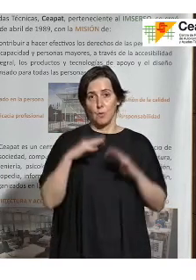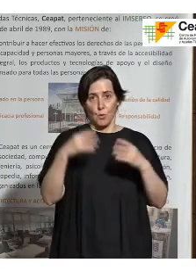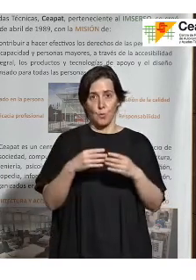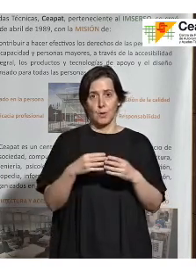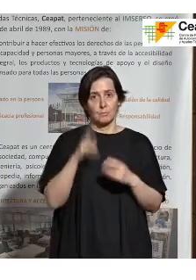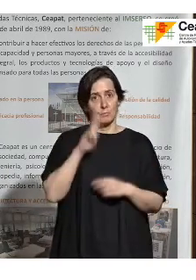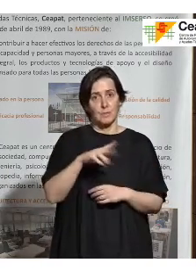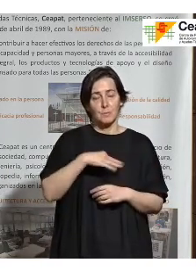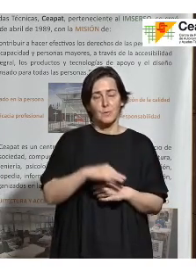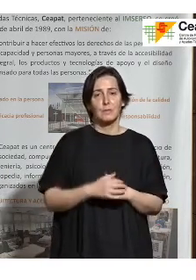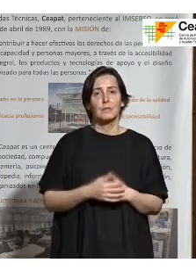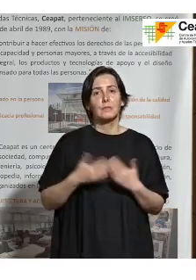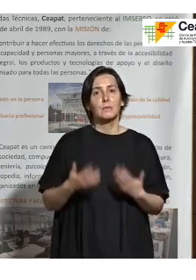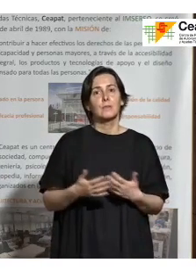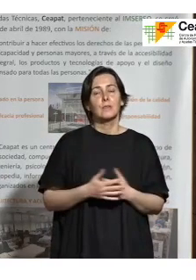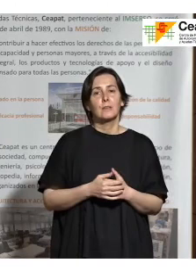Entonces,